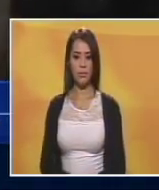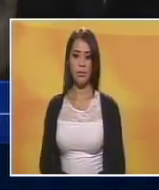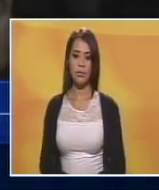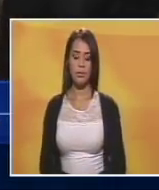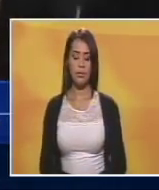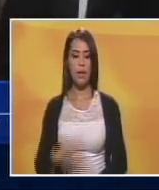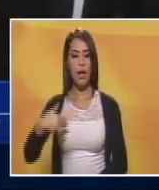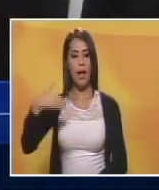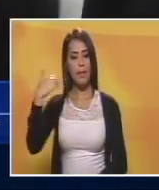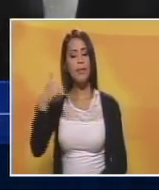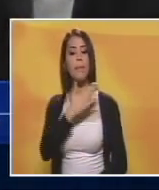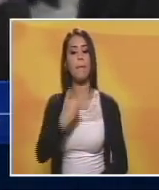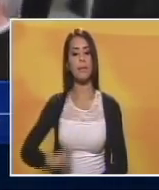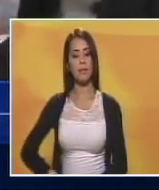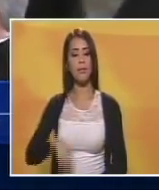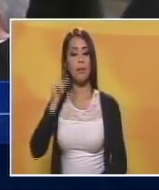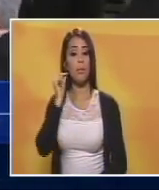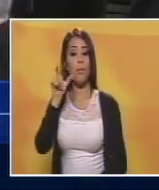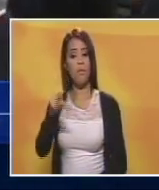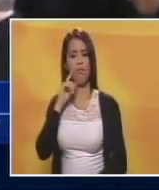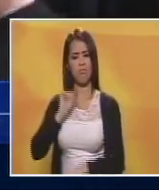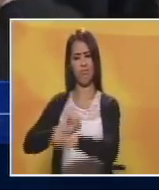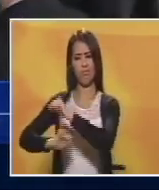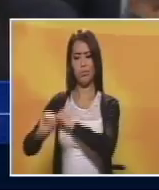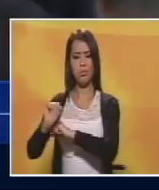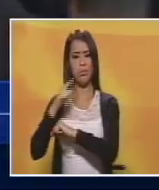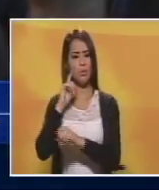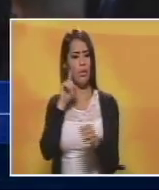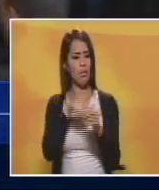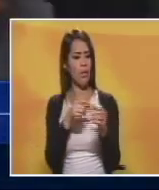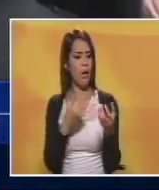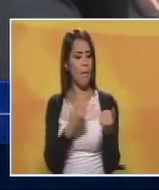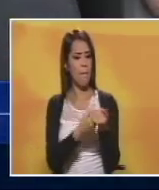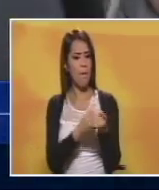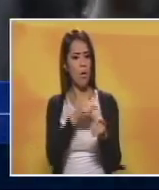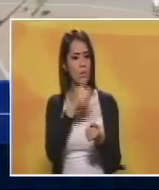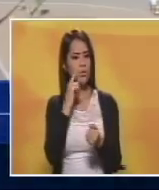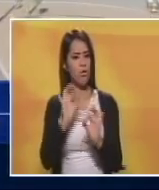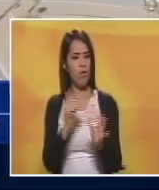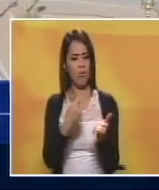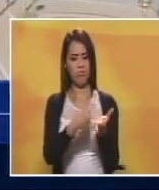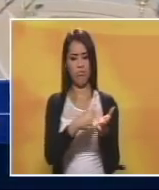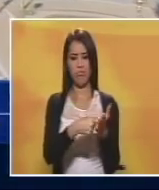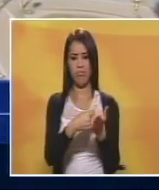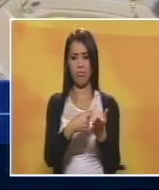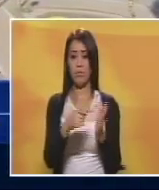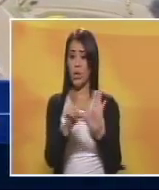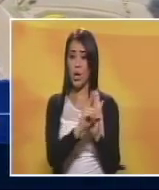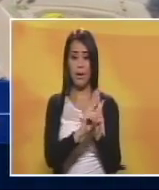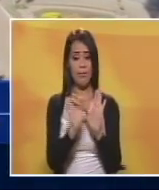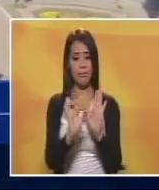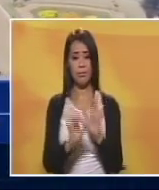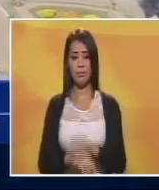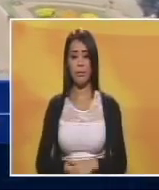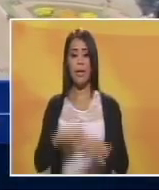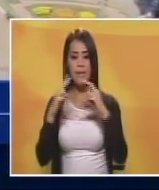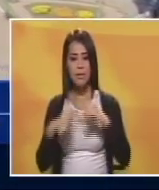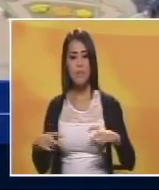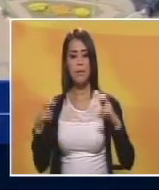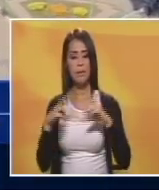La exmandataria reiteró su rechazo a haber formado parte de algún tipo de asociación ilícita. Denunció que la investigación